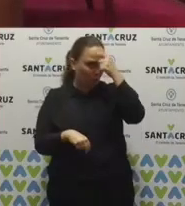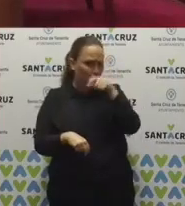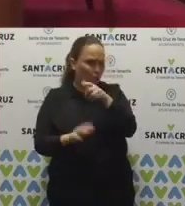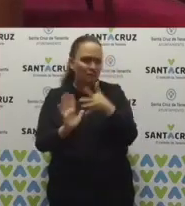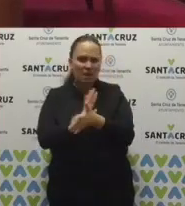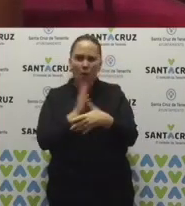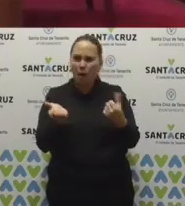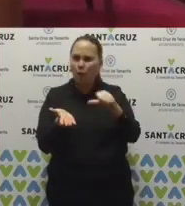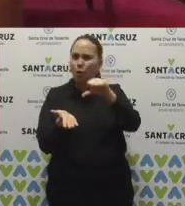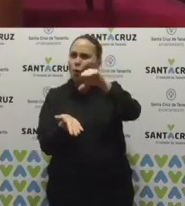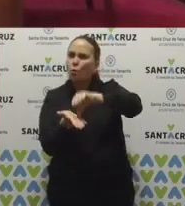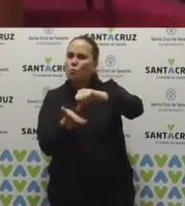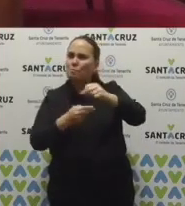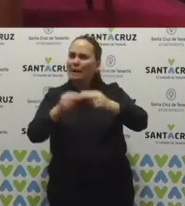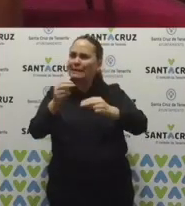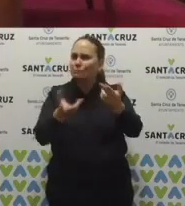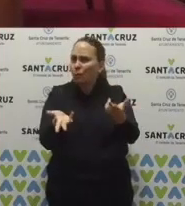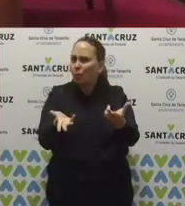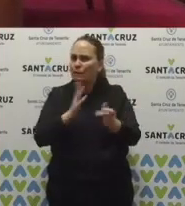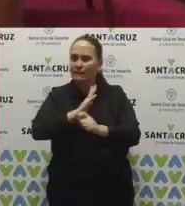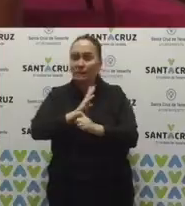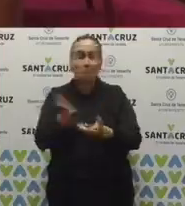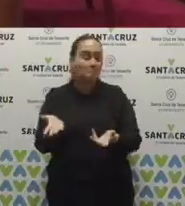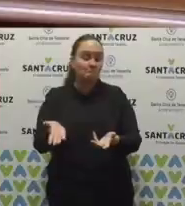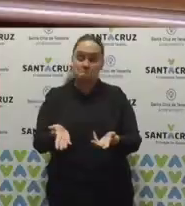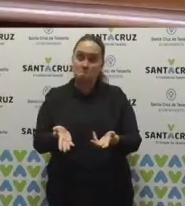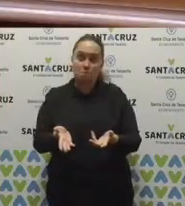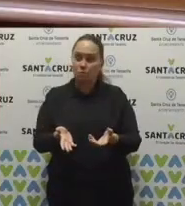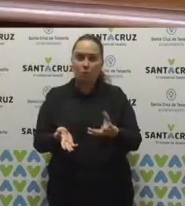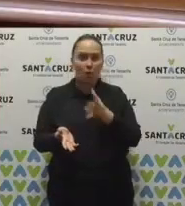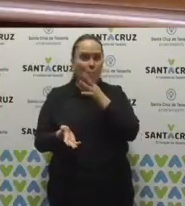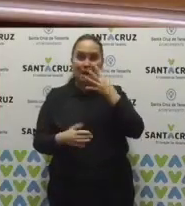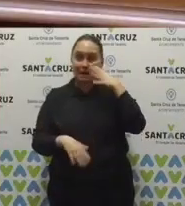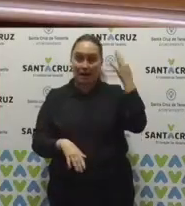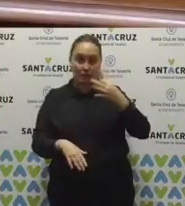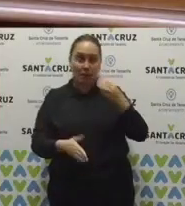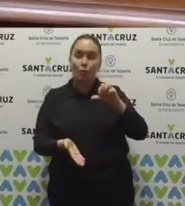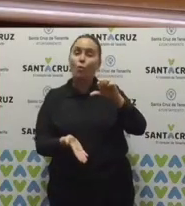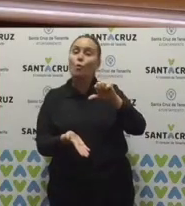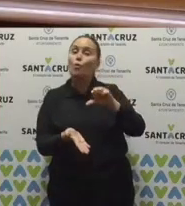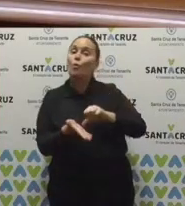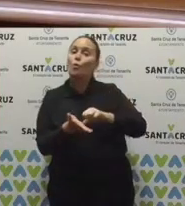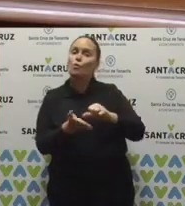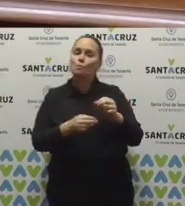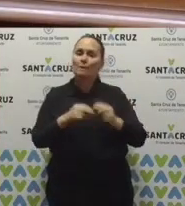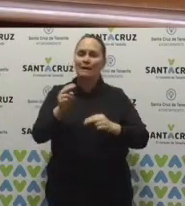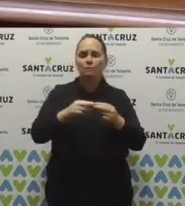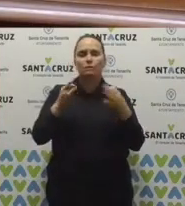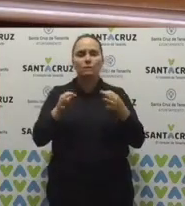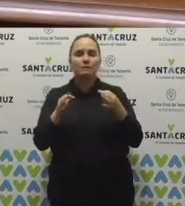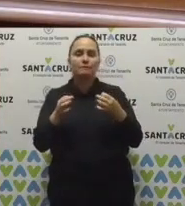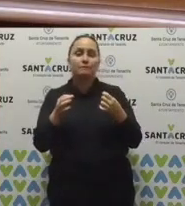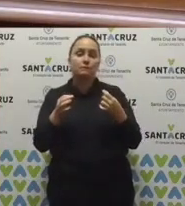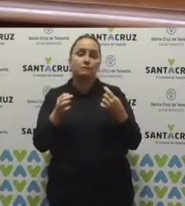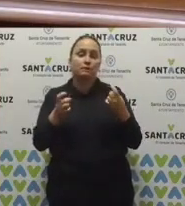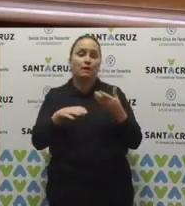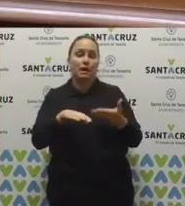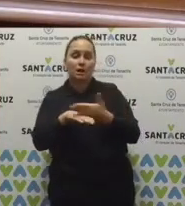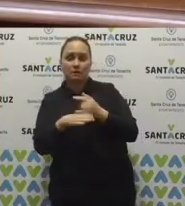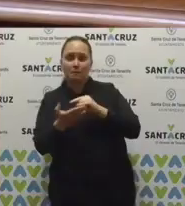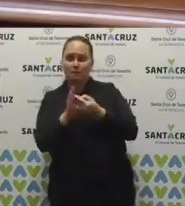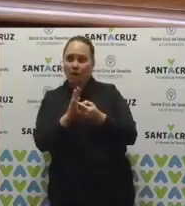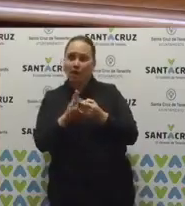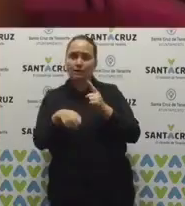todo en todo caso porque precisamente el organismo lo que tal lo que trata siempre es de planificar a corto medio y largo plazo